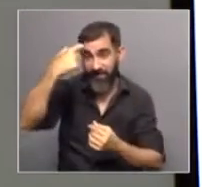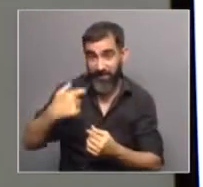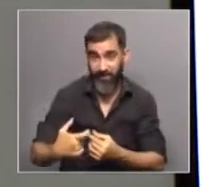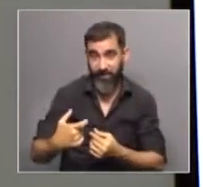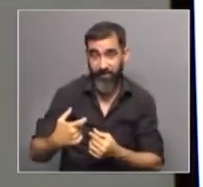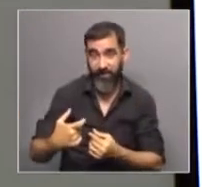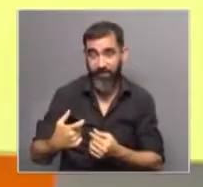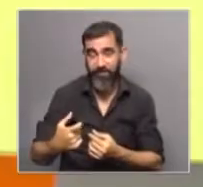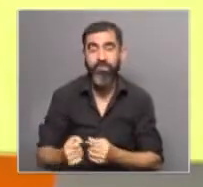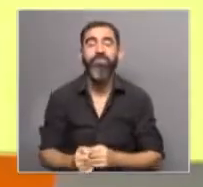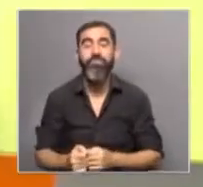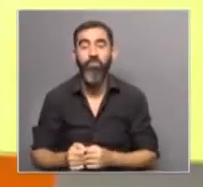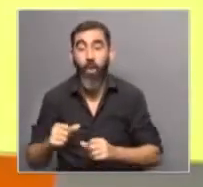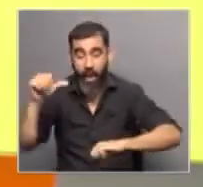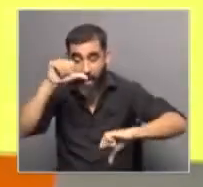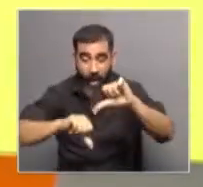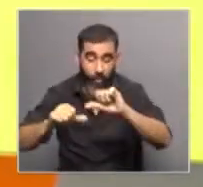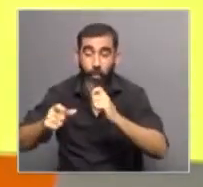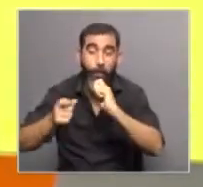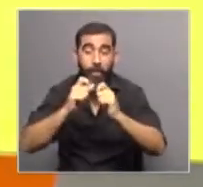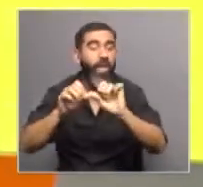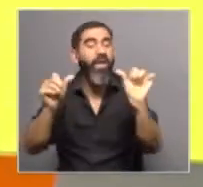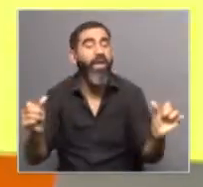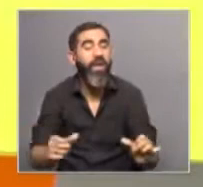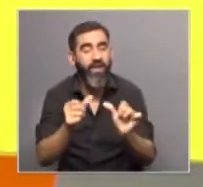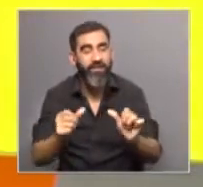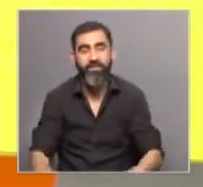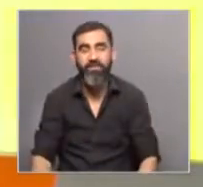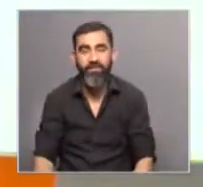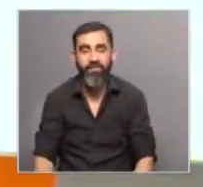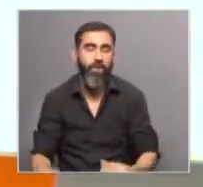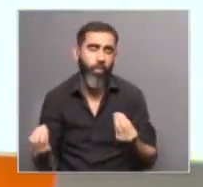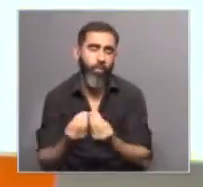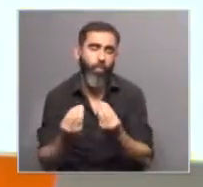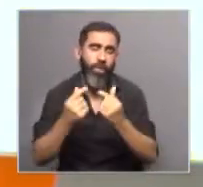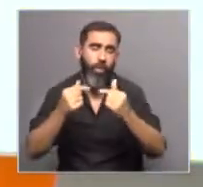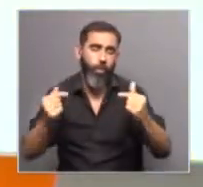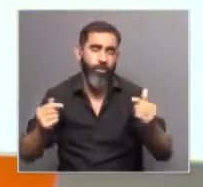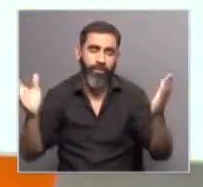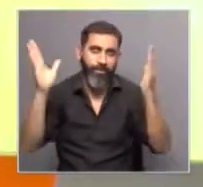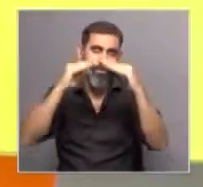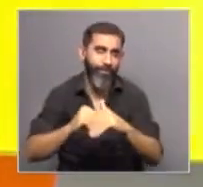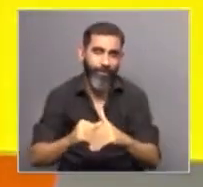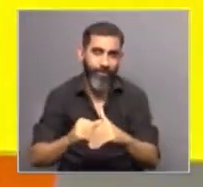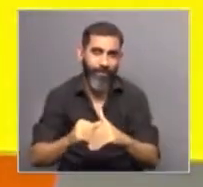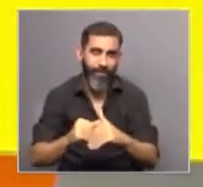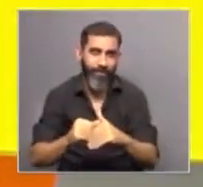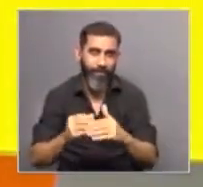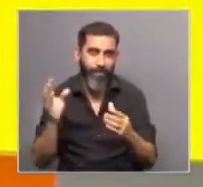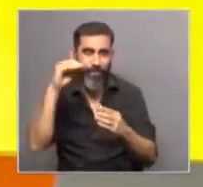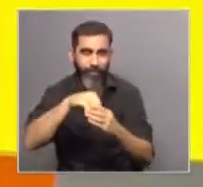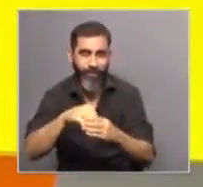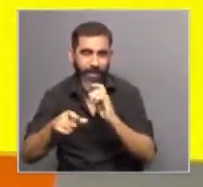le golpeamos la ventana del laboratorio a los periodistas, ¿no? Sí, bueno, un montón de cosas que no pudimos, que quedaron afuera,